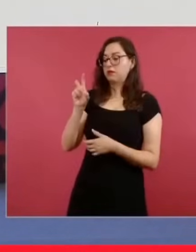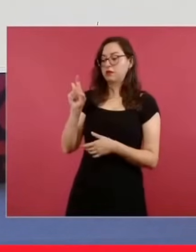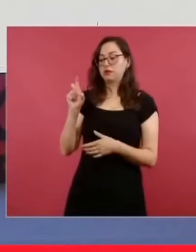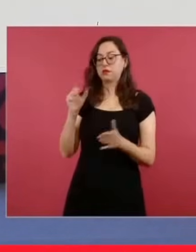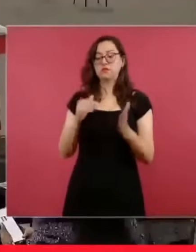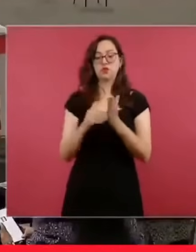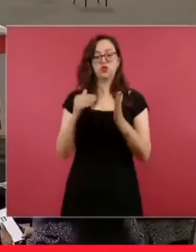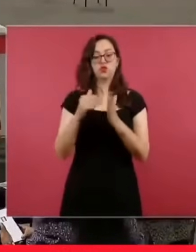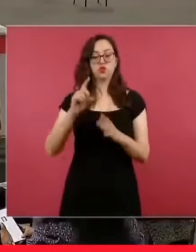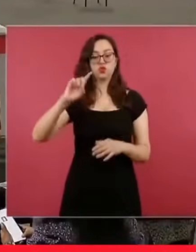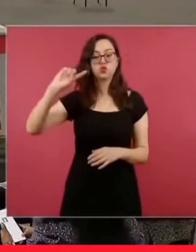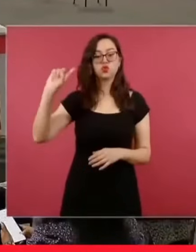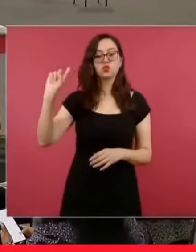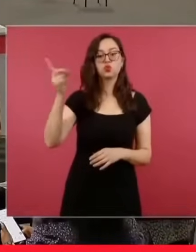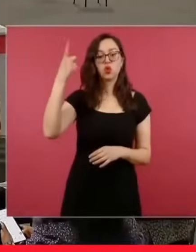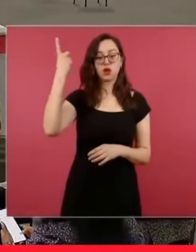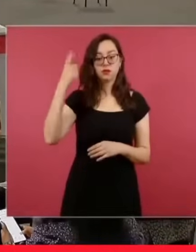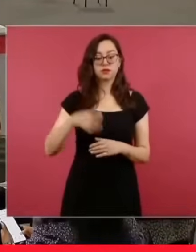millones.